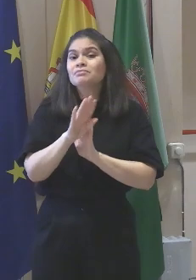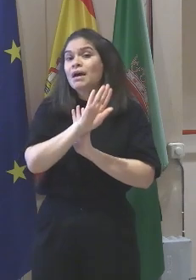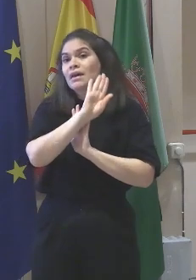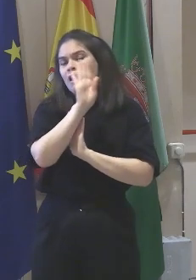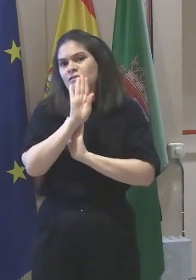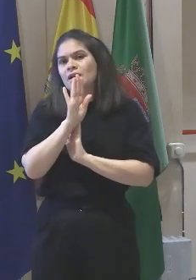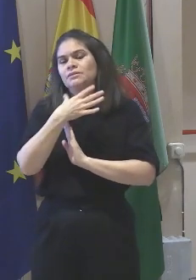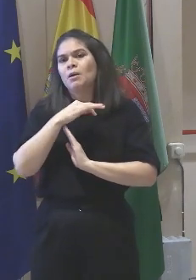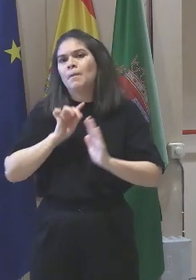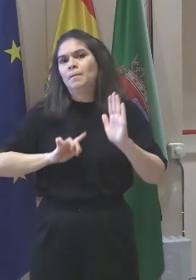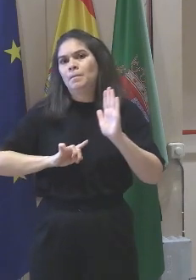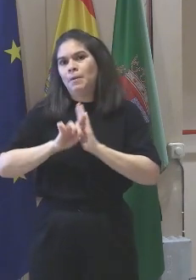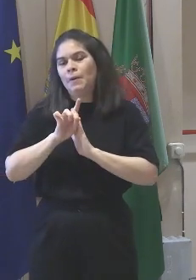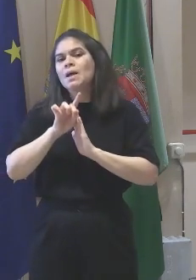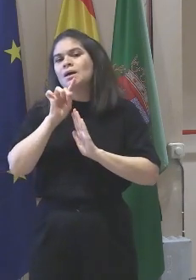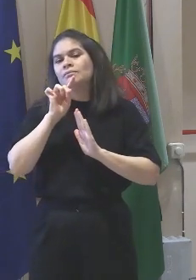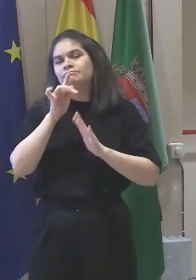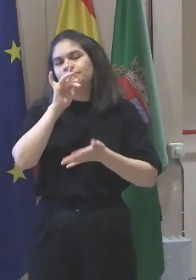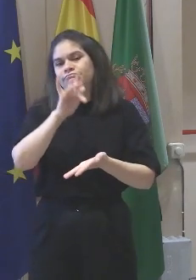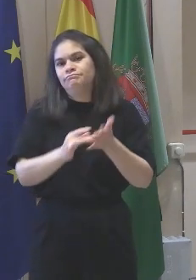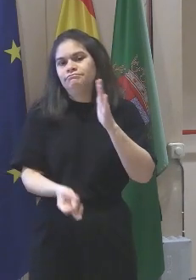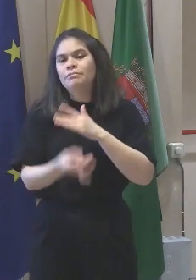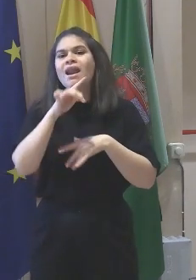se desarrolle la diabetes tipo 1.